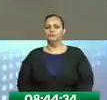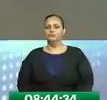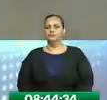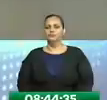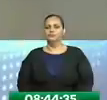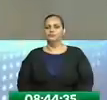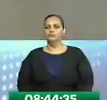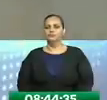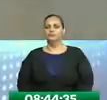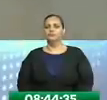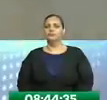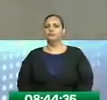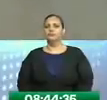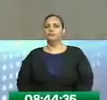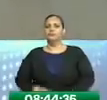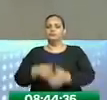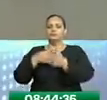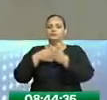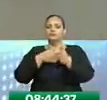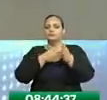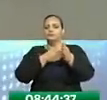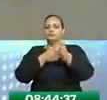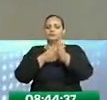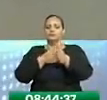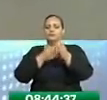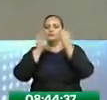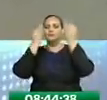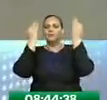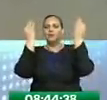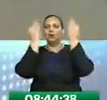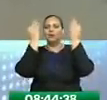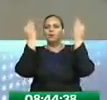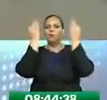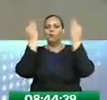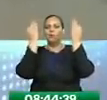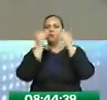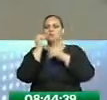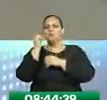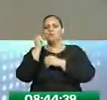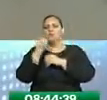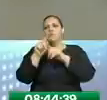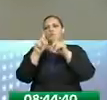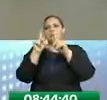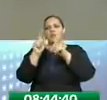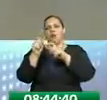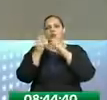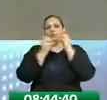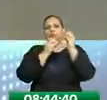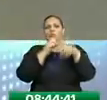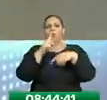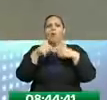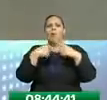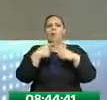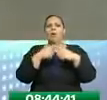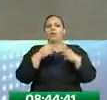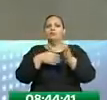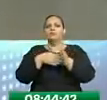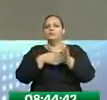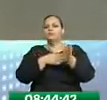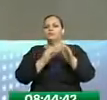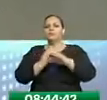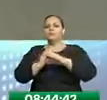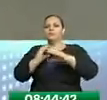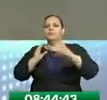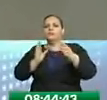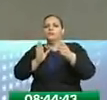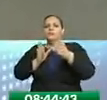Eso la Fundación Metrovía tendrá que dar a conocer cuándo se reactiva las troncales, me decía, ¿no?